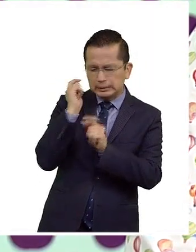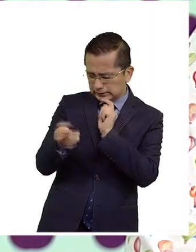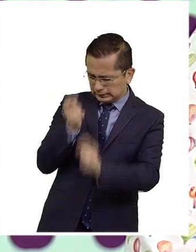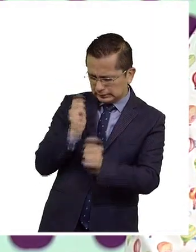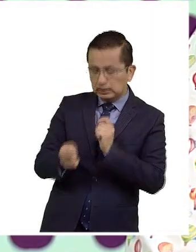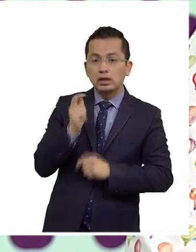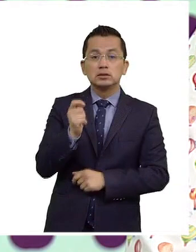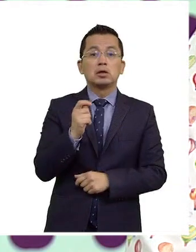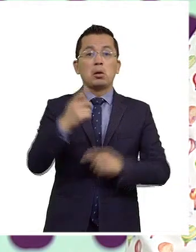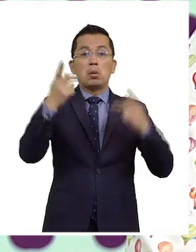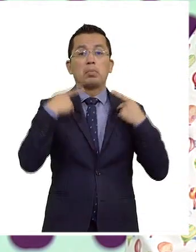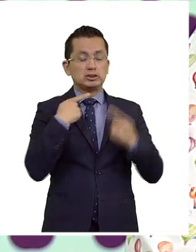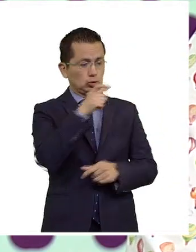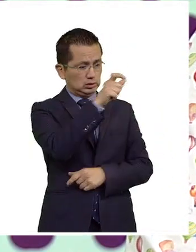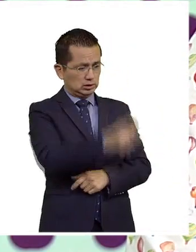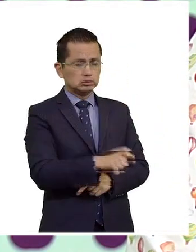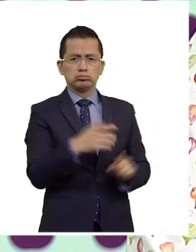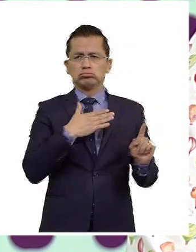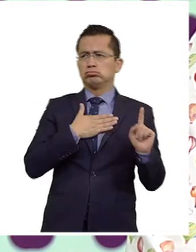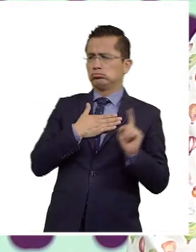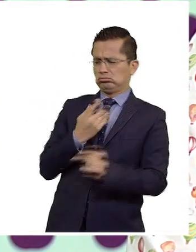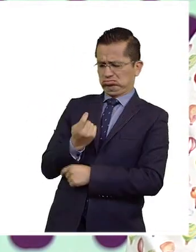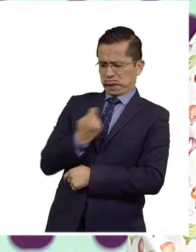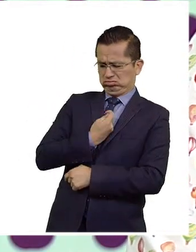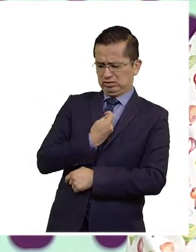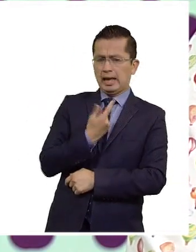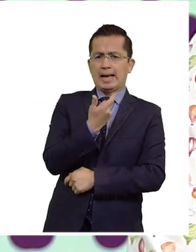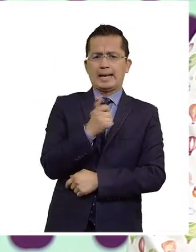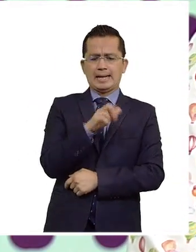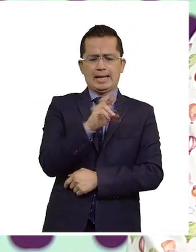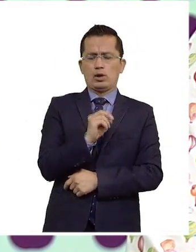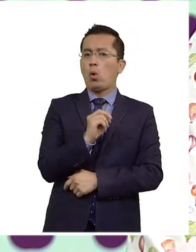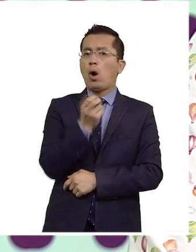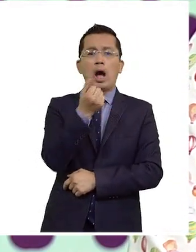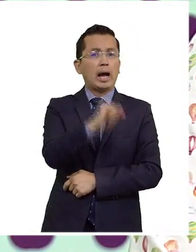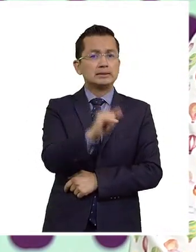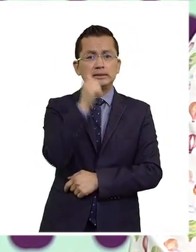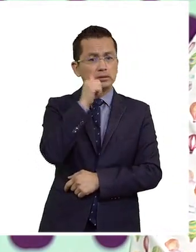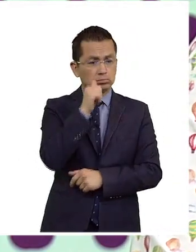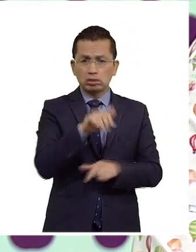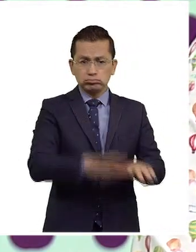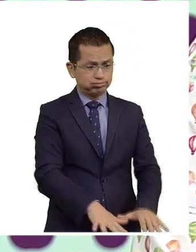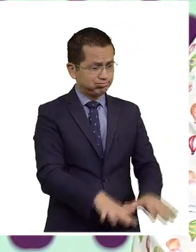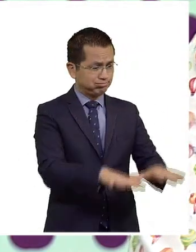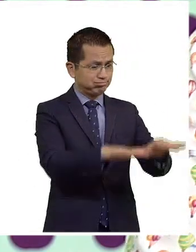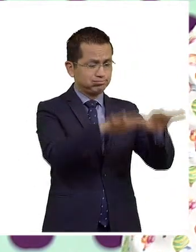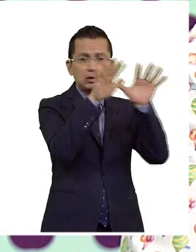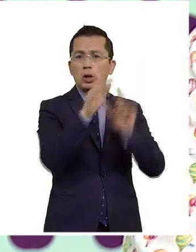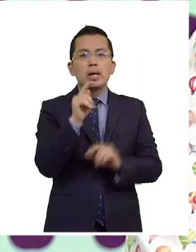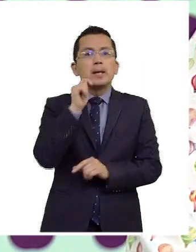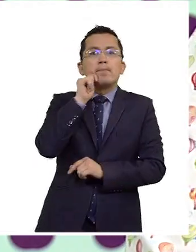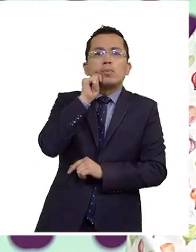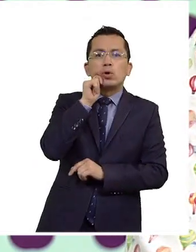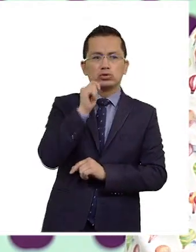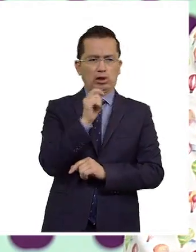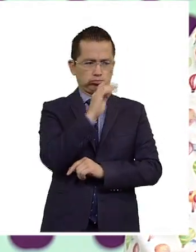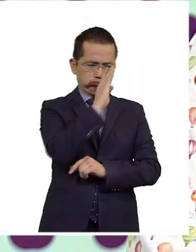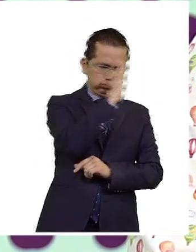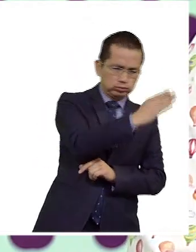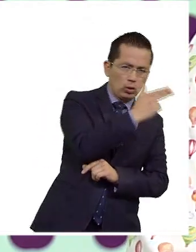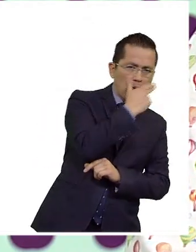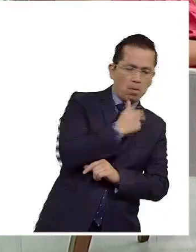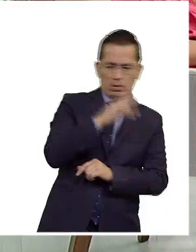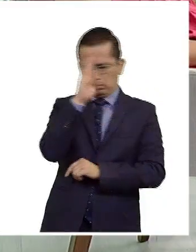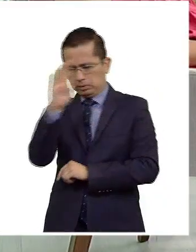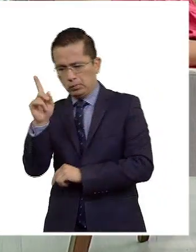sobre su identidad de género es la misma desde la infancia, sin importar si es trans o es cisgénero. Sí, hay un estudio